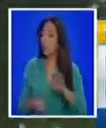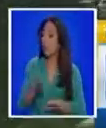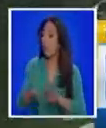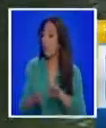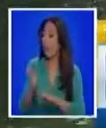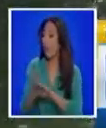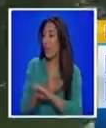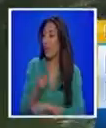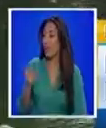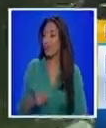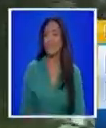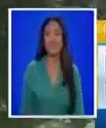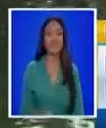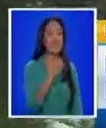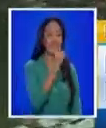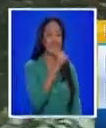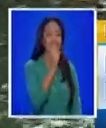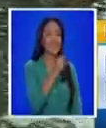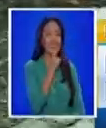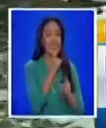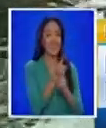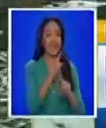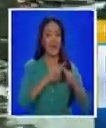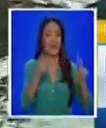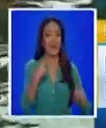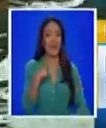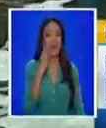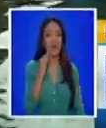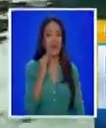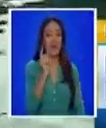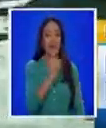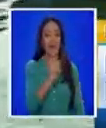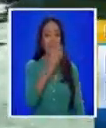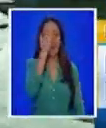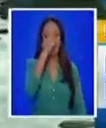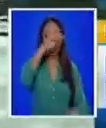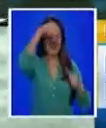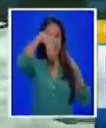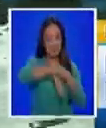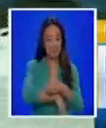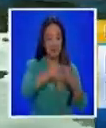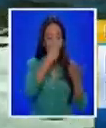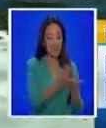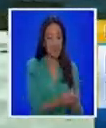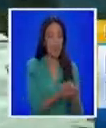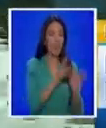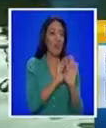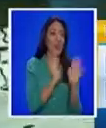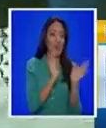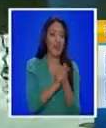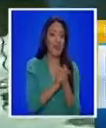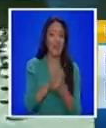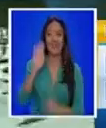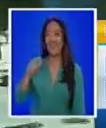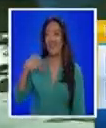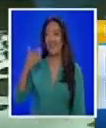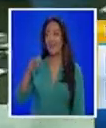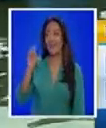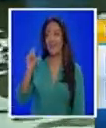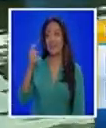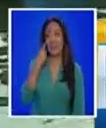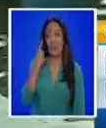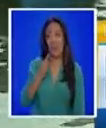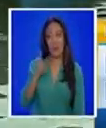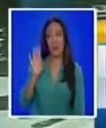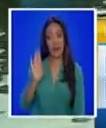vez? Por supuesto que sí, pero no tengo muy buena experiencia porque terminé dentro del lago. Vamos más adelante, ¿no? Vamos más adelante a hacer una